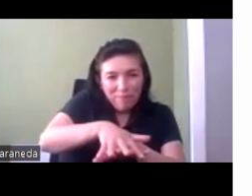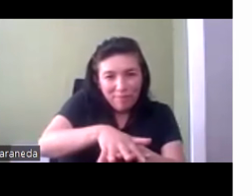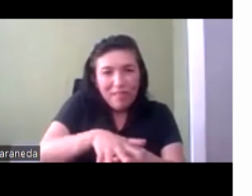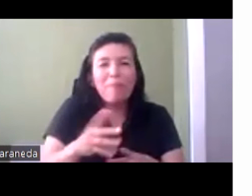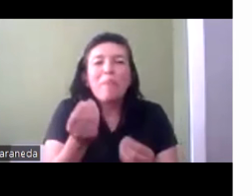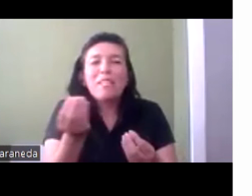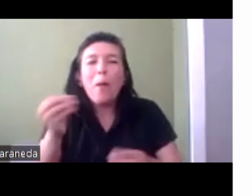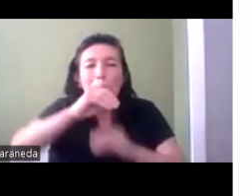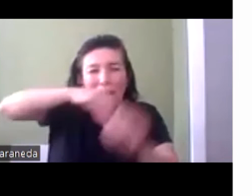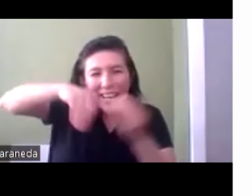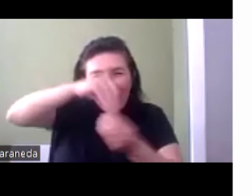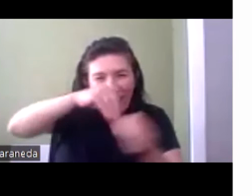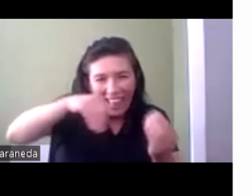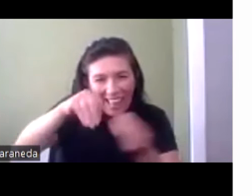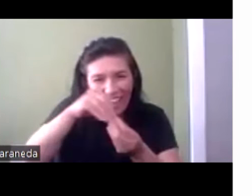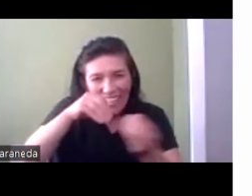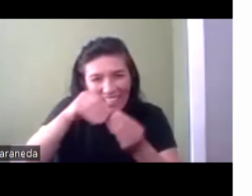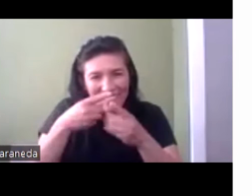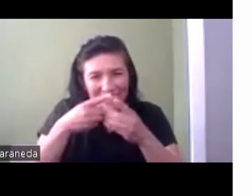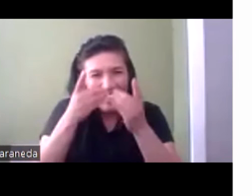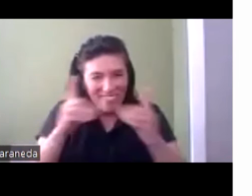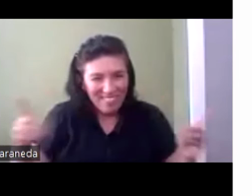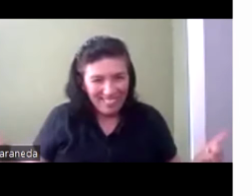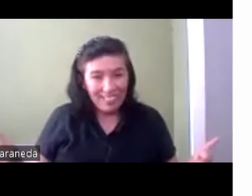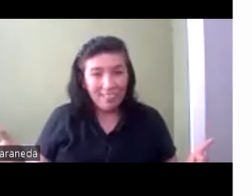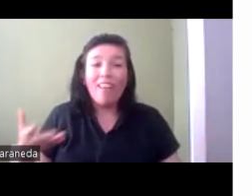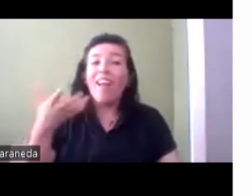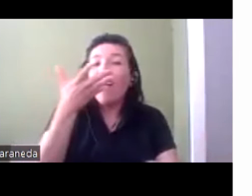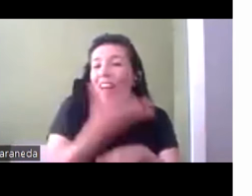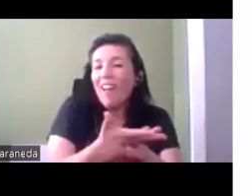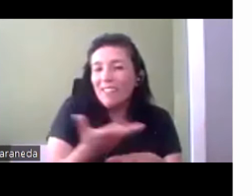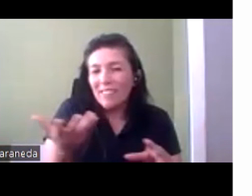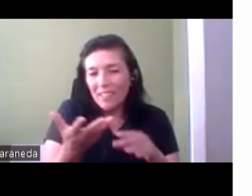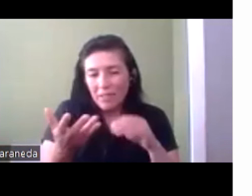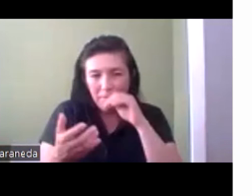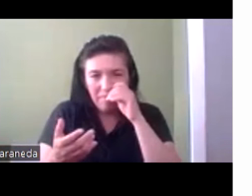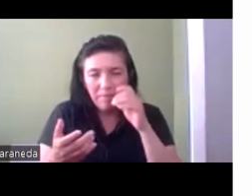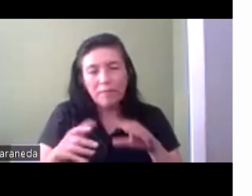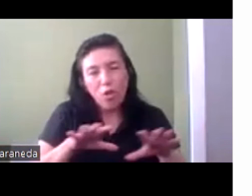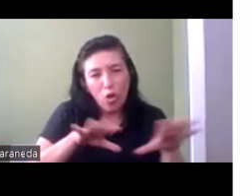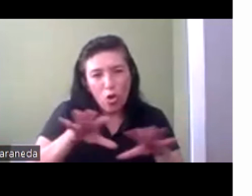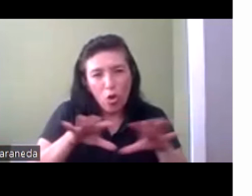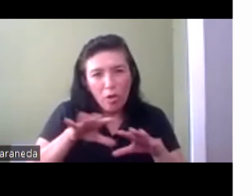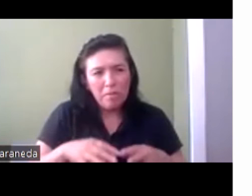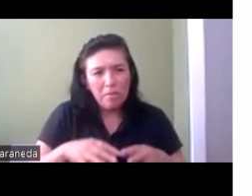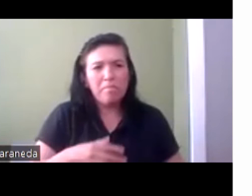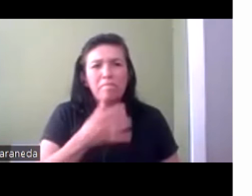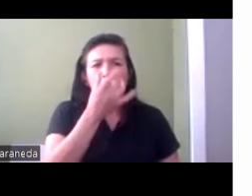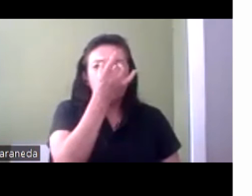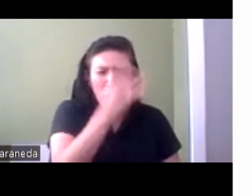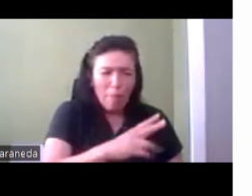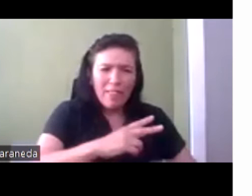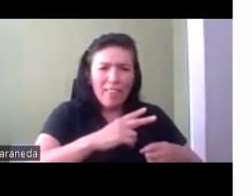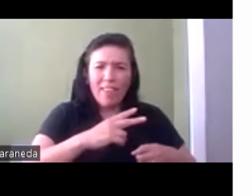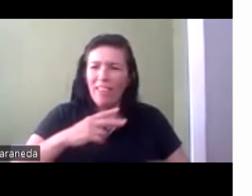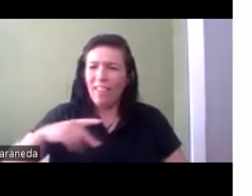por ejemplo, o una diversidad en el que tenemos elementos netamente con patrón decorativo incaico,